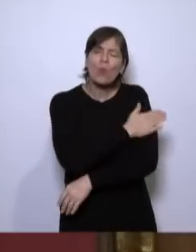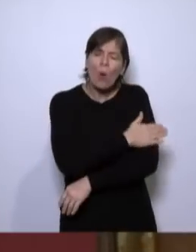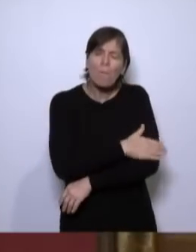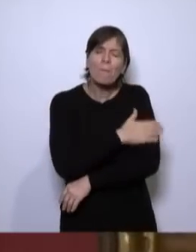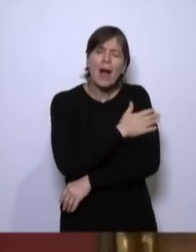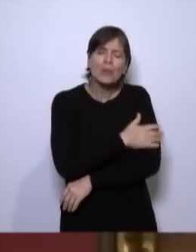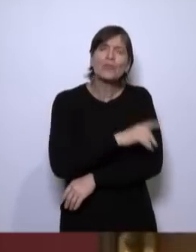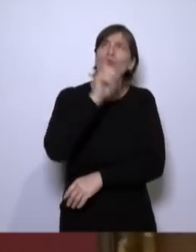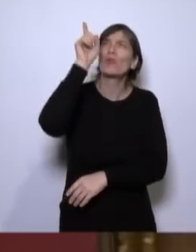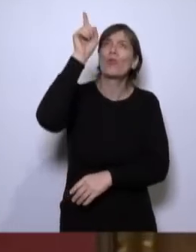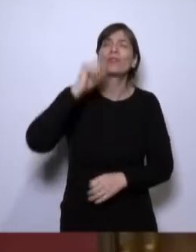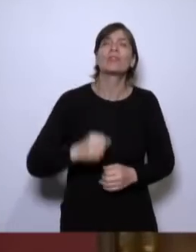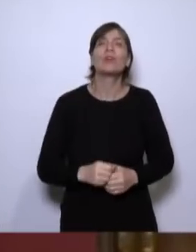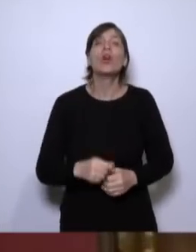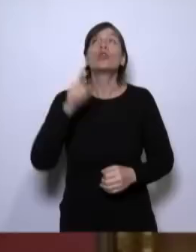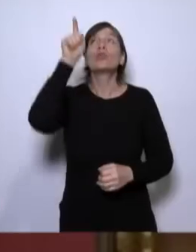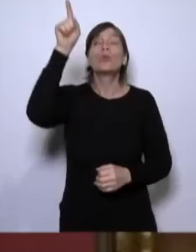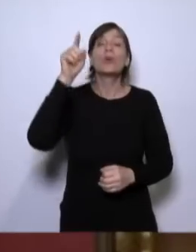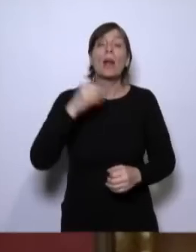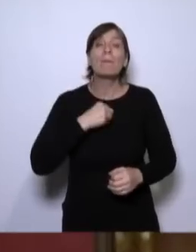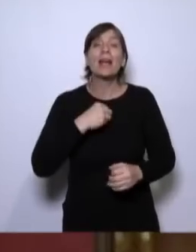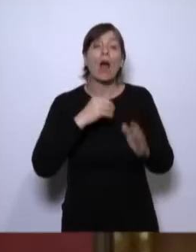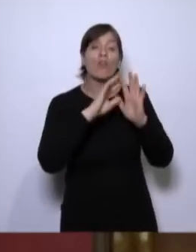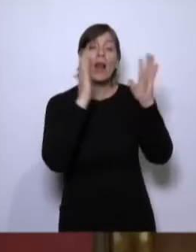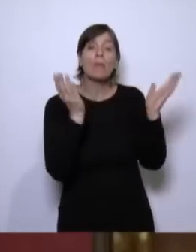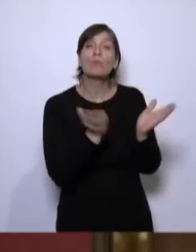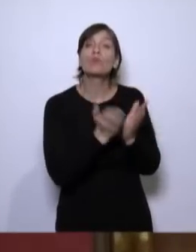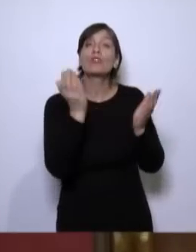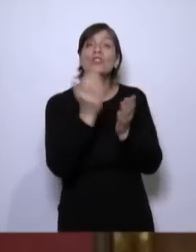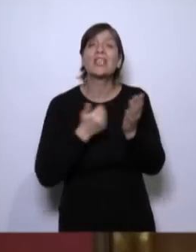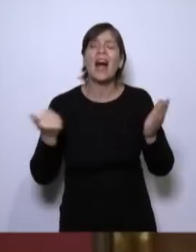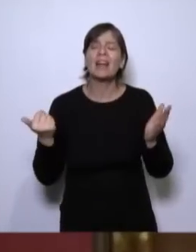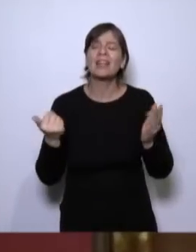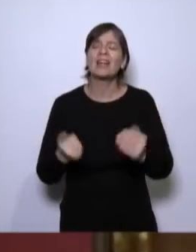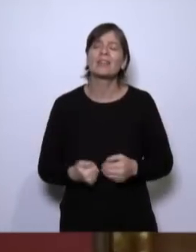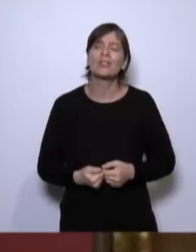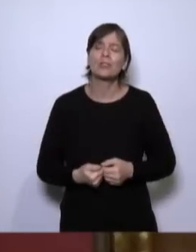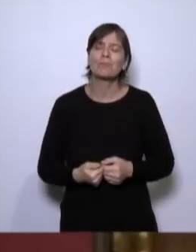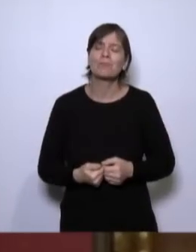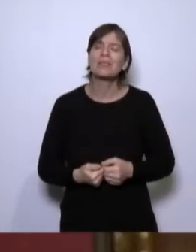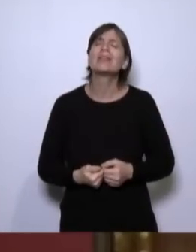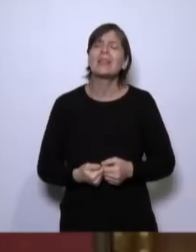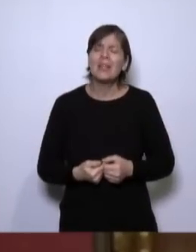demuestra tu compasión. Tú que quitas el pecado,